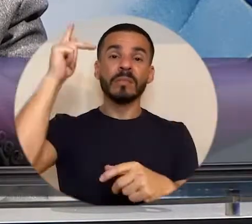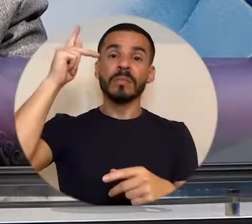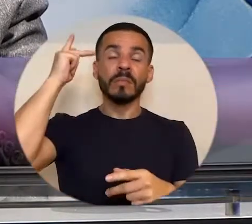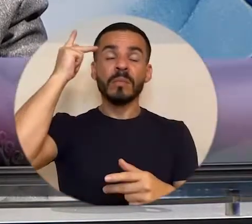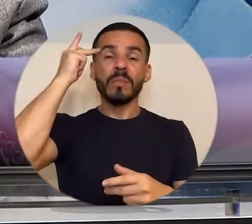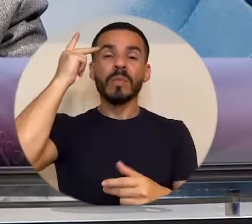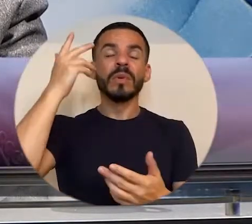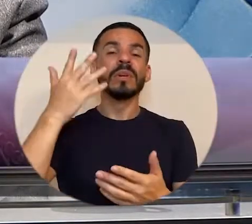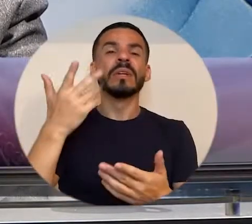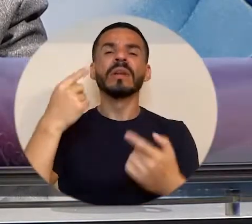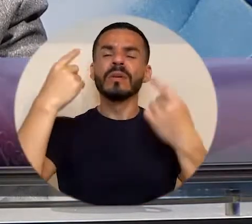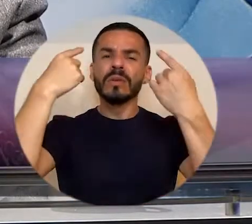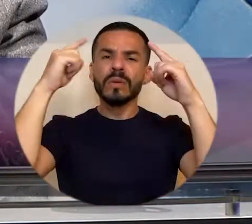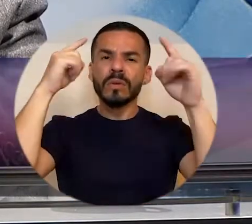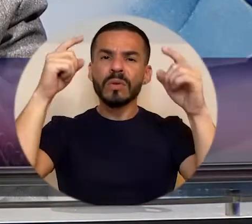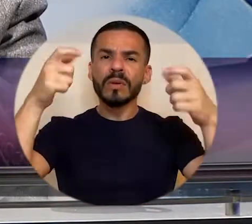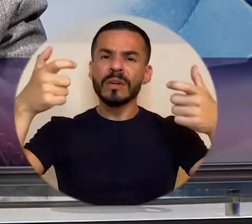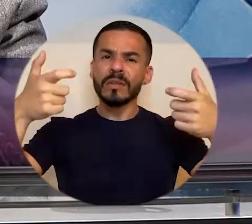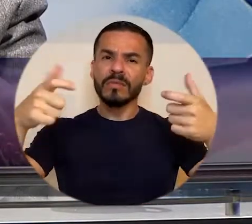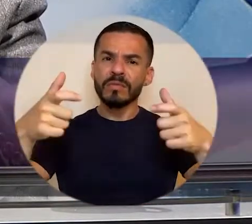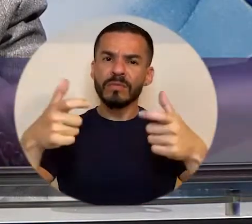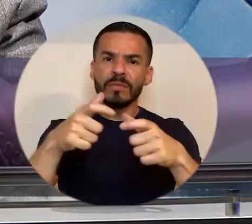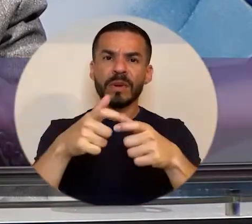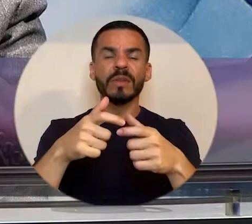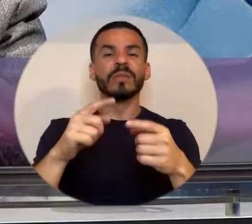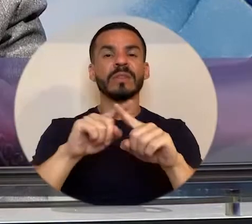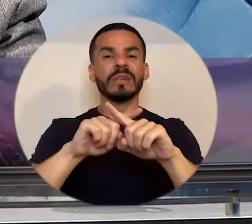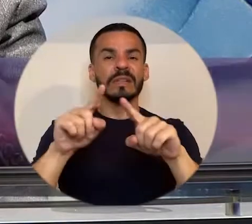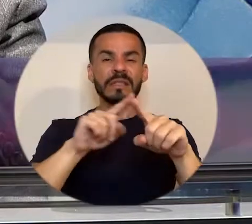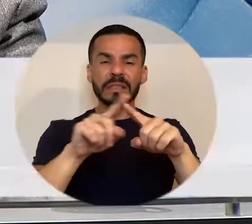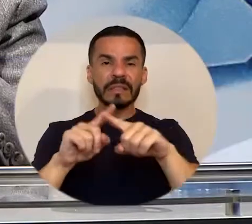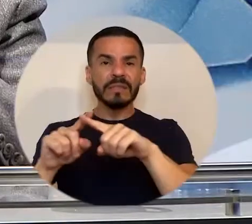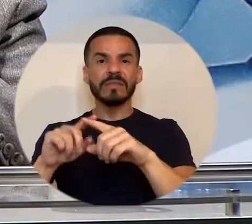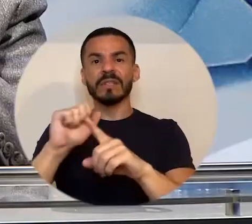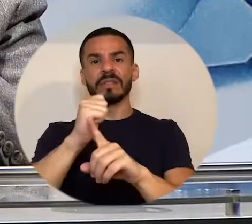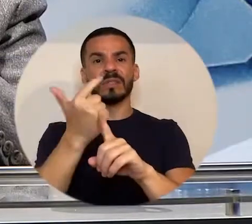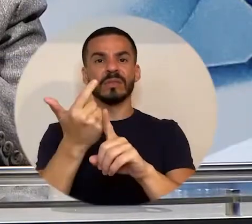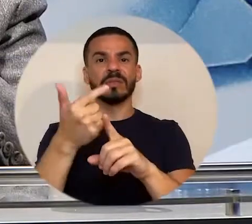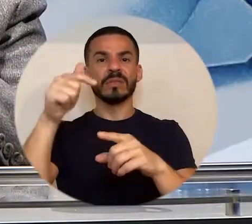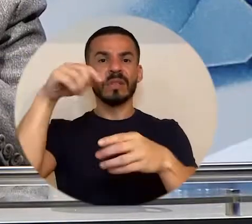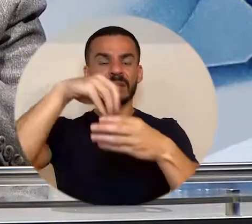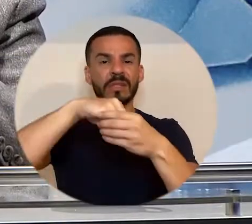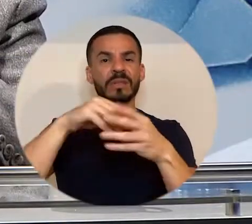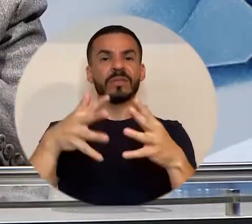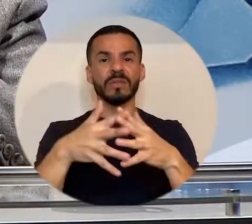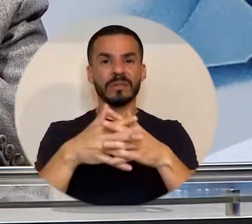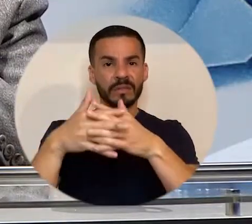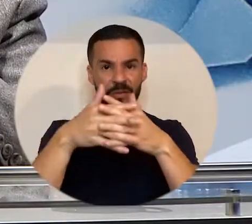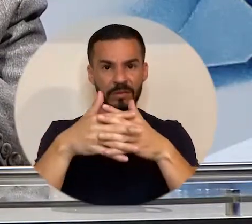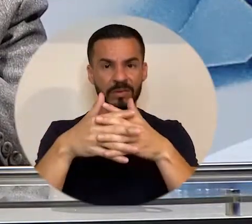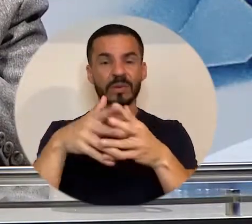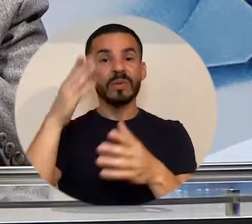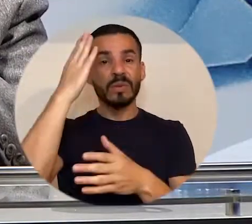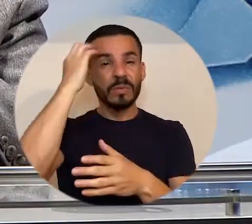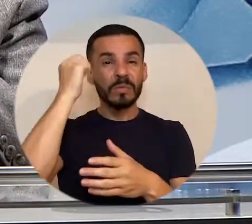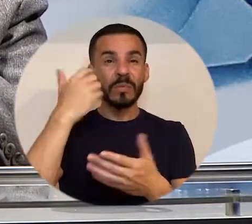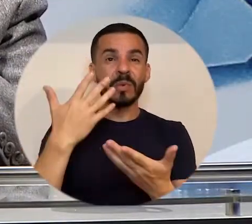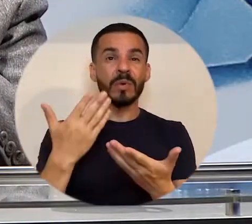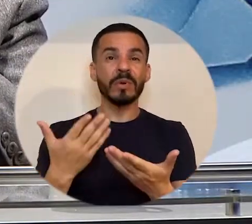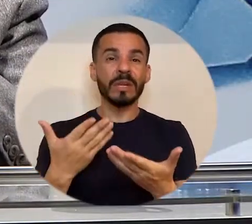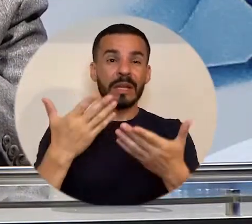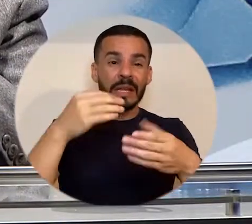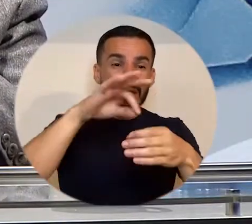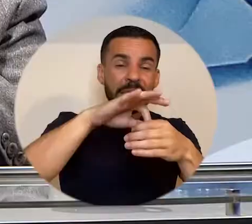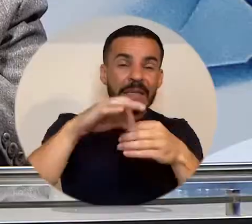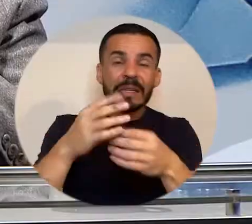política que logre reducir las diferencias sociales en los Estados Unidos, porque el caldo de cultivo de